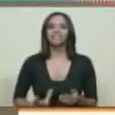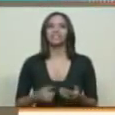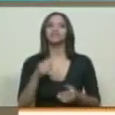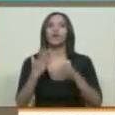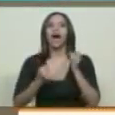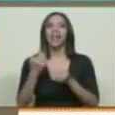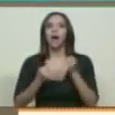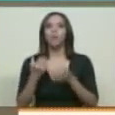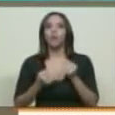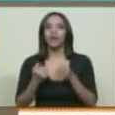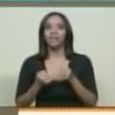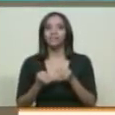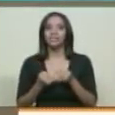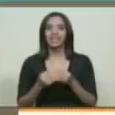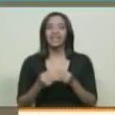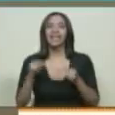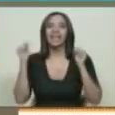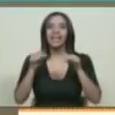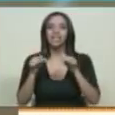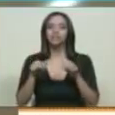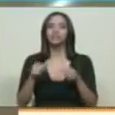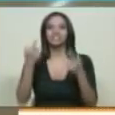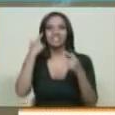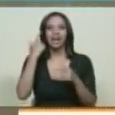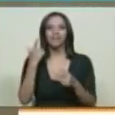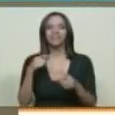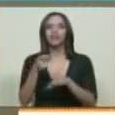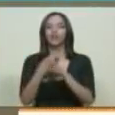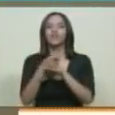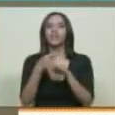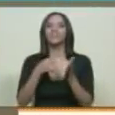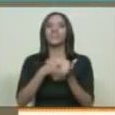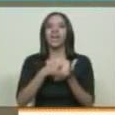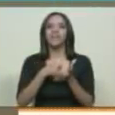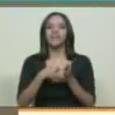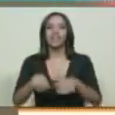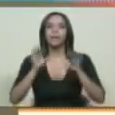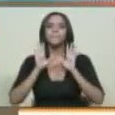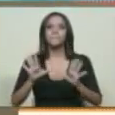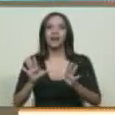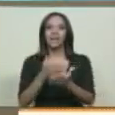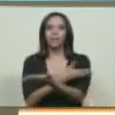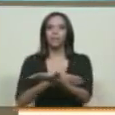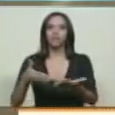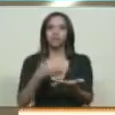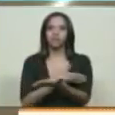alabolas. Ellos están convencidos que el gobierno es débil. Paremos la hemorragia.